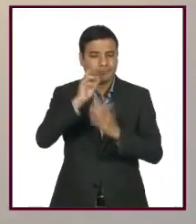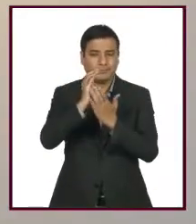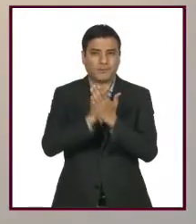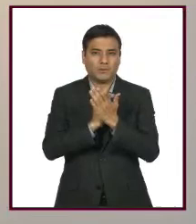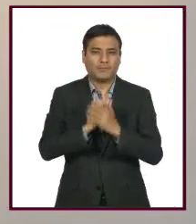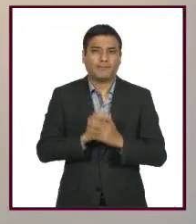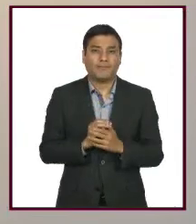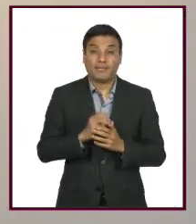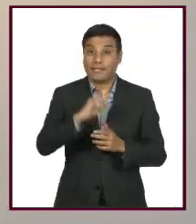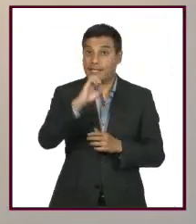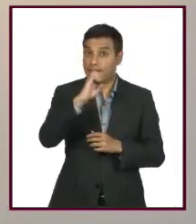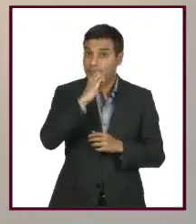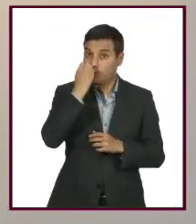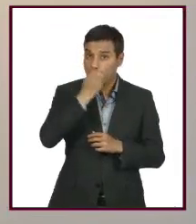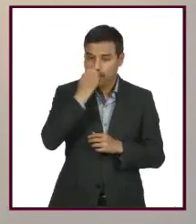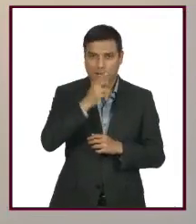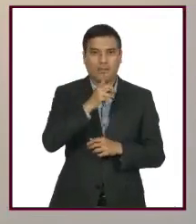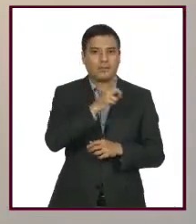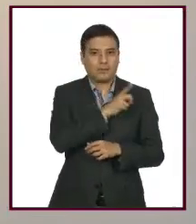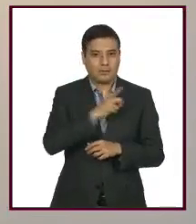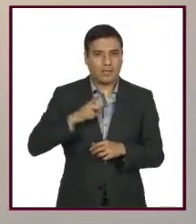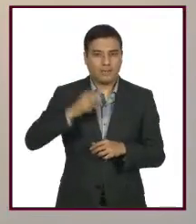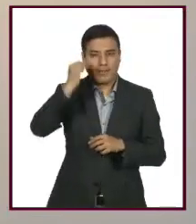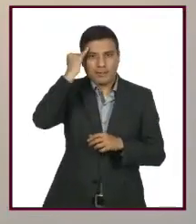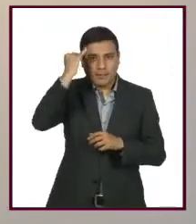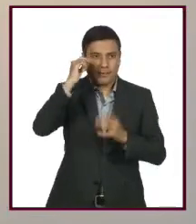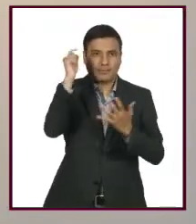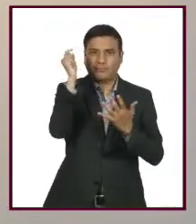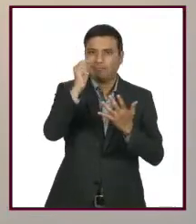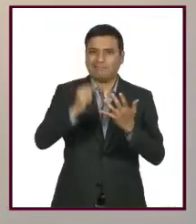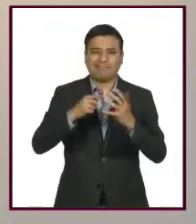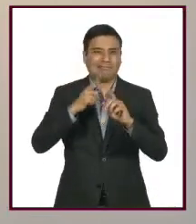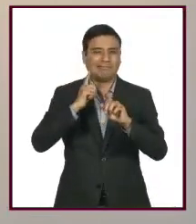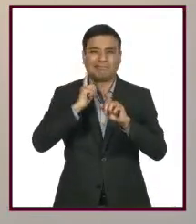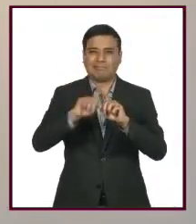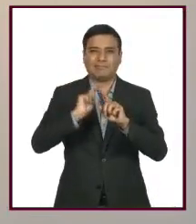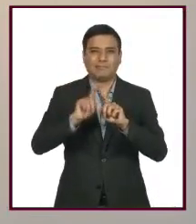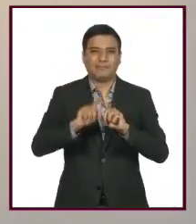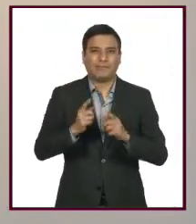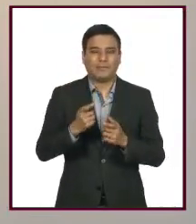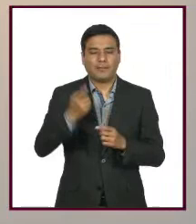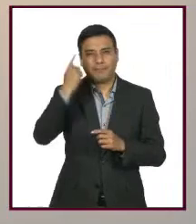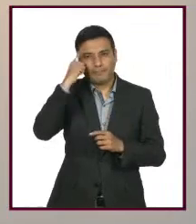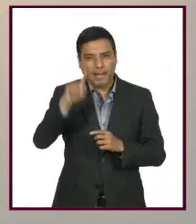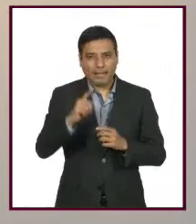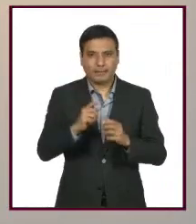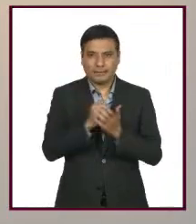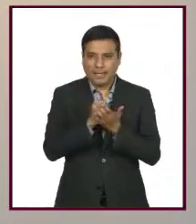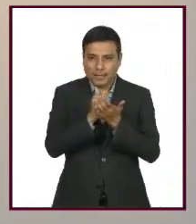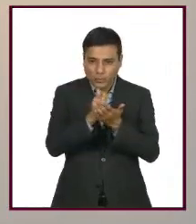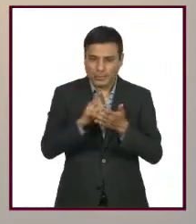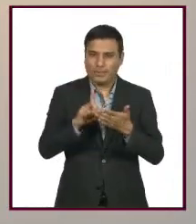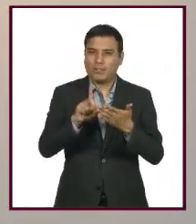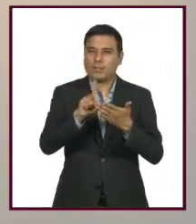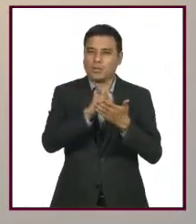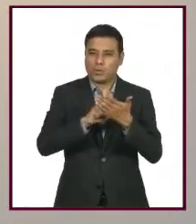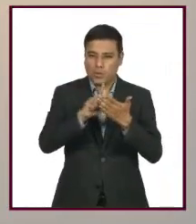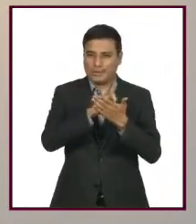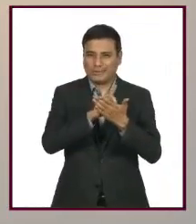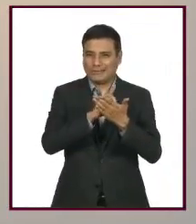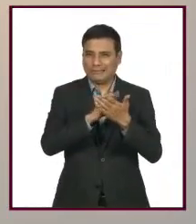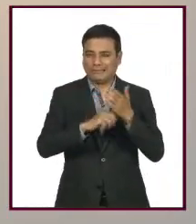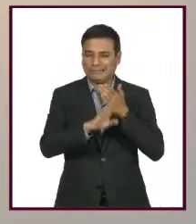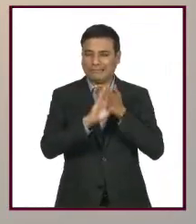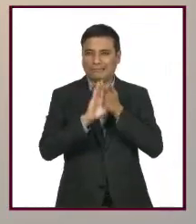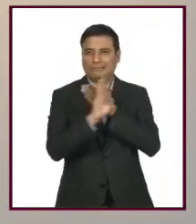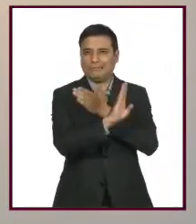Generar pues todos estos mecanismos y estrategias, ¿no? de forma preventiva para